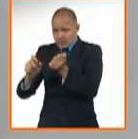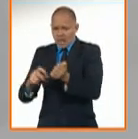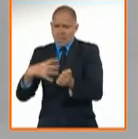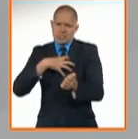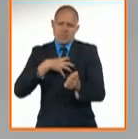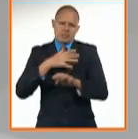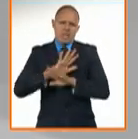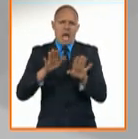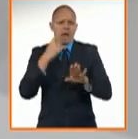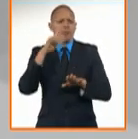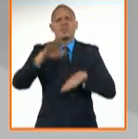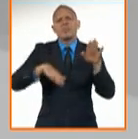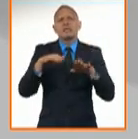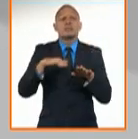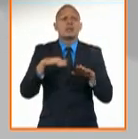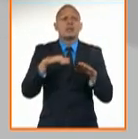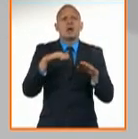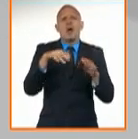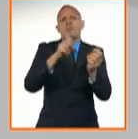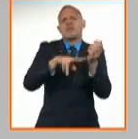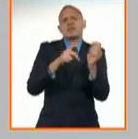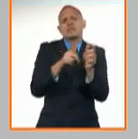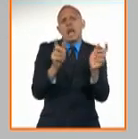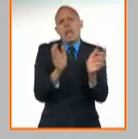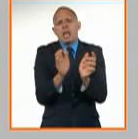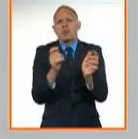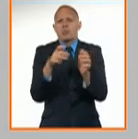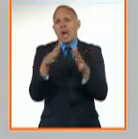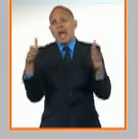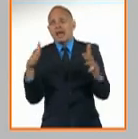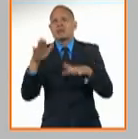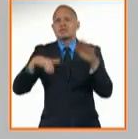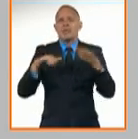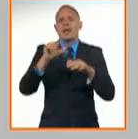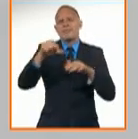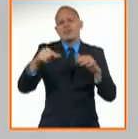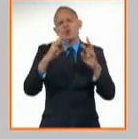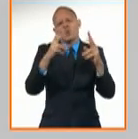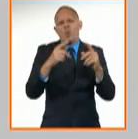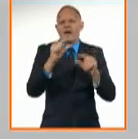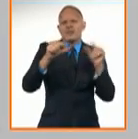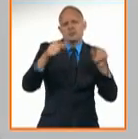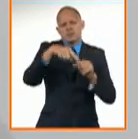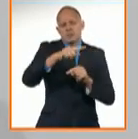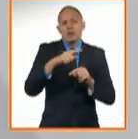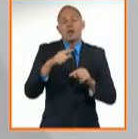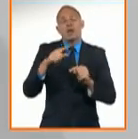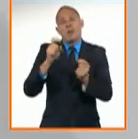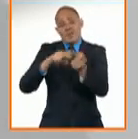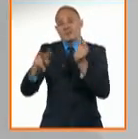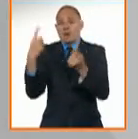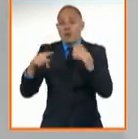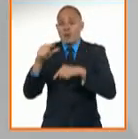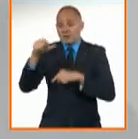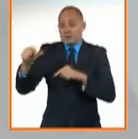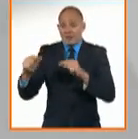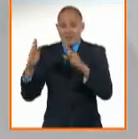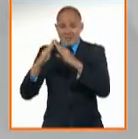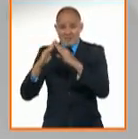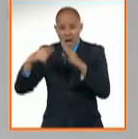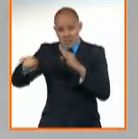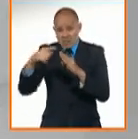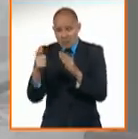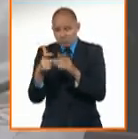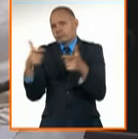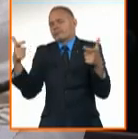provincia y de la cantidad de consumidores que tiene la provincia desde luego las provincias mayores de mayor demanda tienen más un